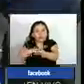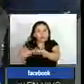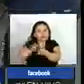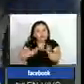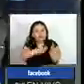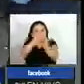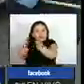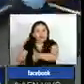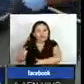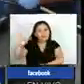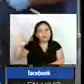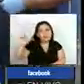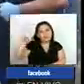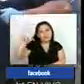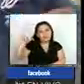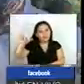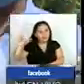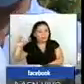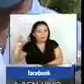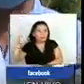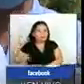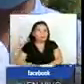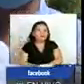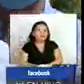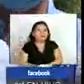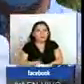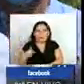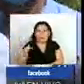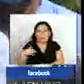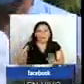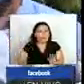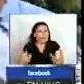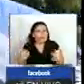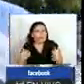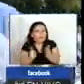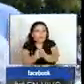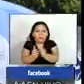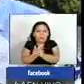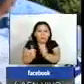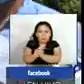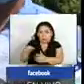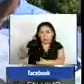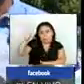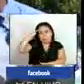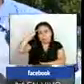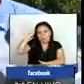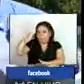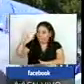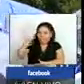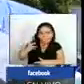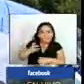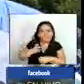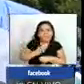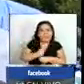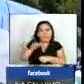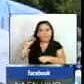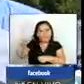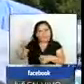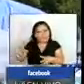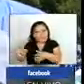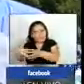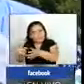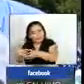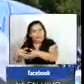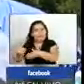de la reactivación económica. Nosotros no tenemos ninguna dificultad si la desconfianza es real de parte del Ejecutivo, de